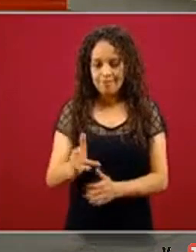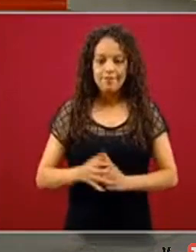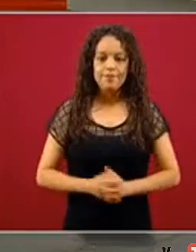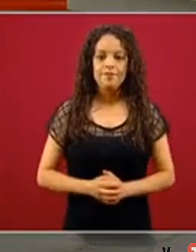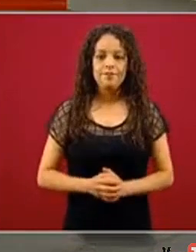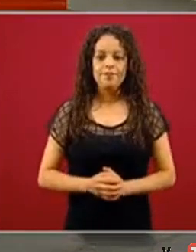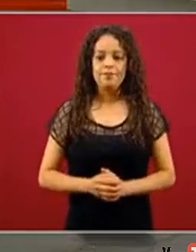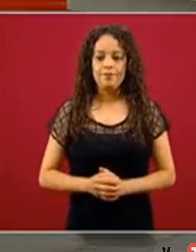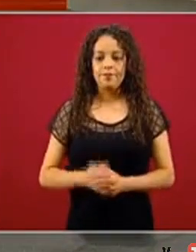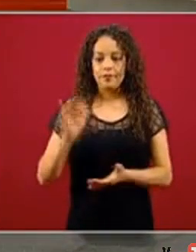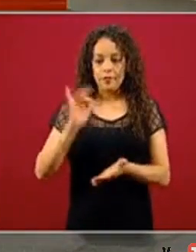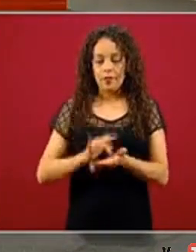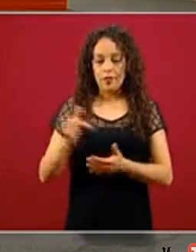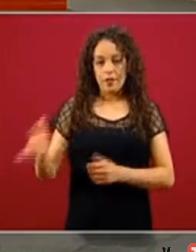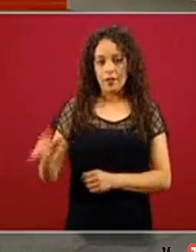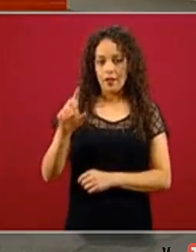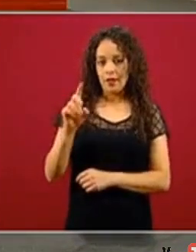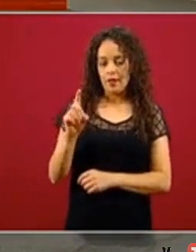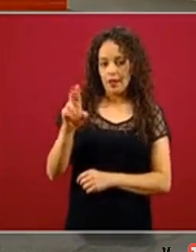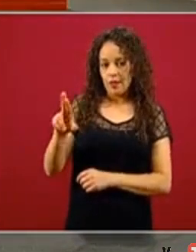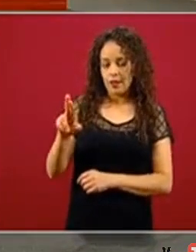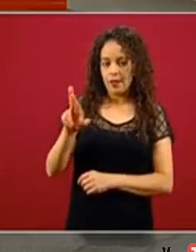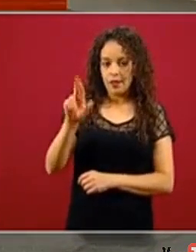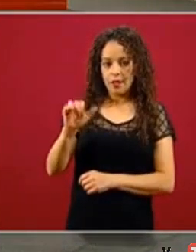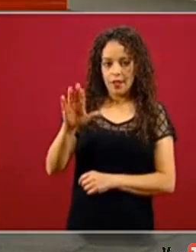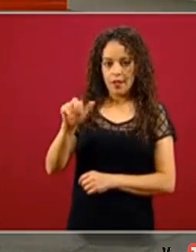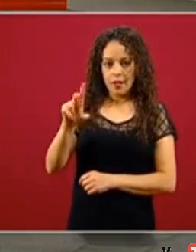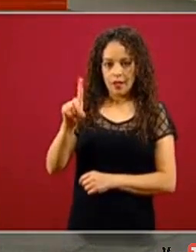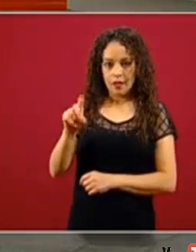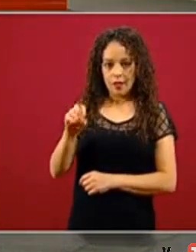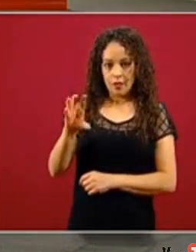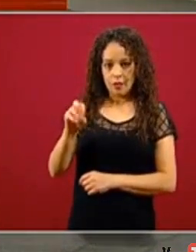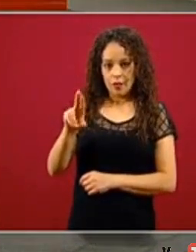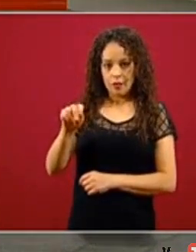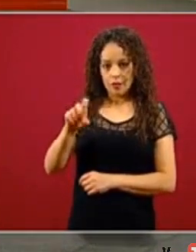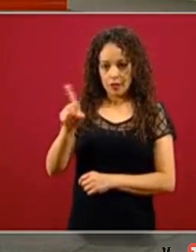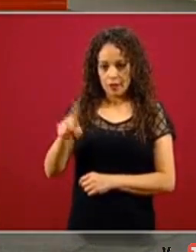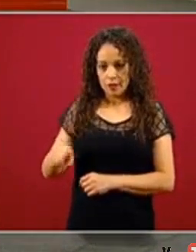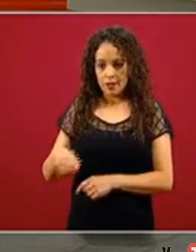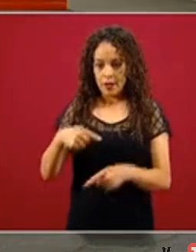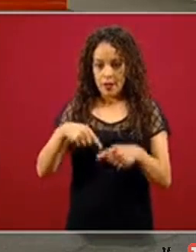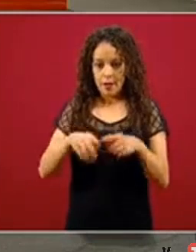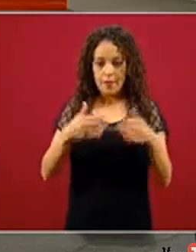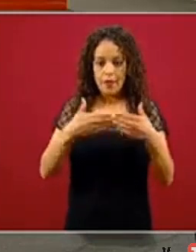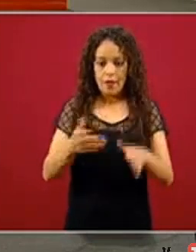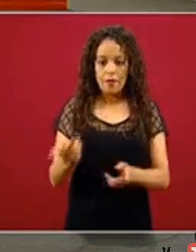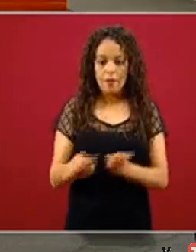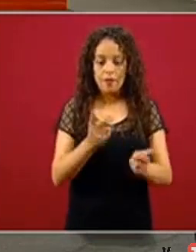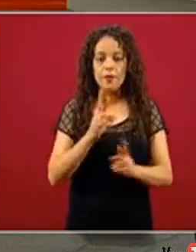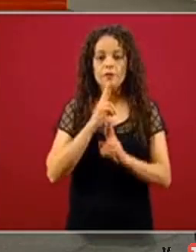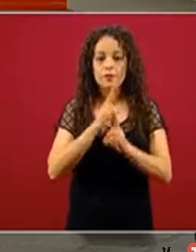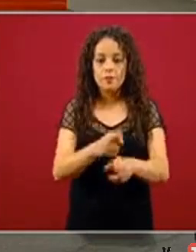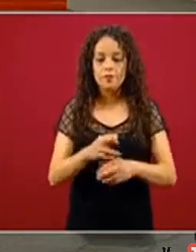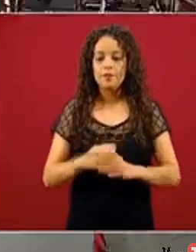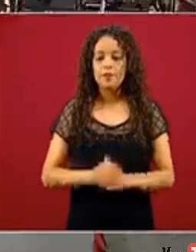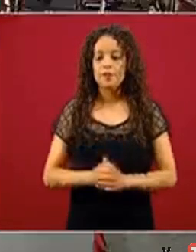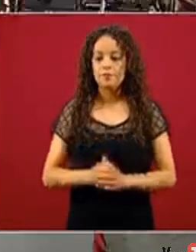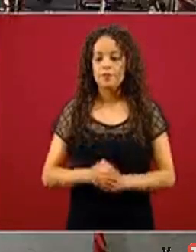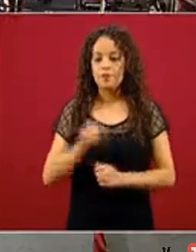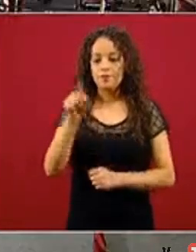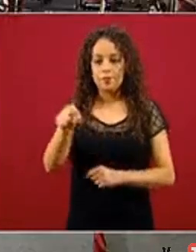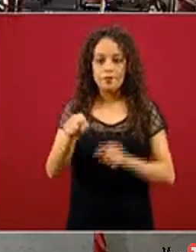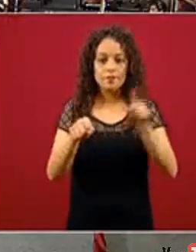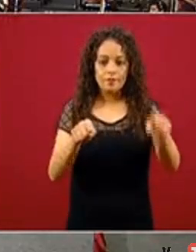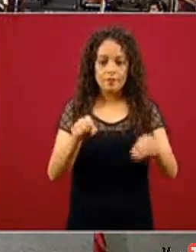Gracias, doctor Ricardo Cortés. Vamos a abrir a preguntas y respuestas. Usted, Carlos, usted, usted.